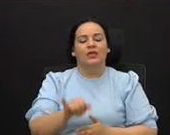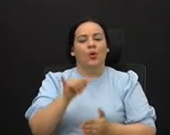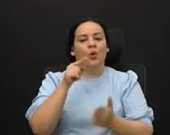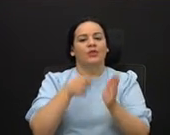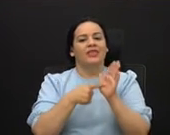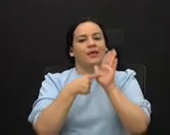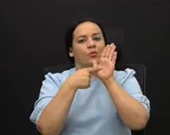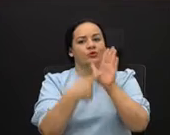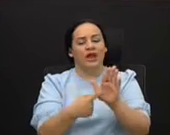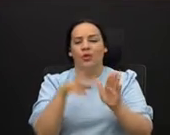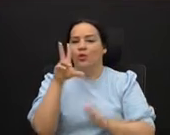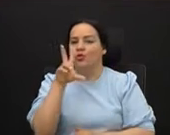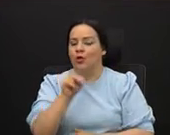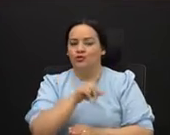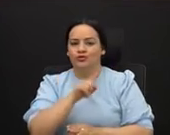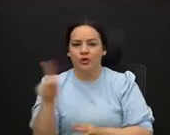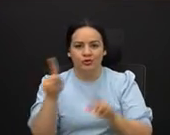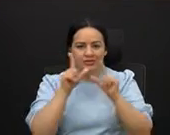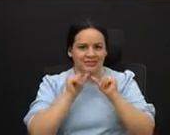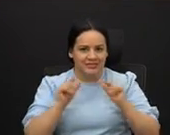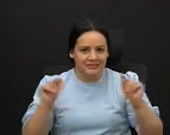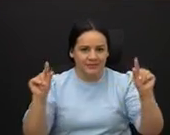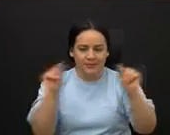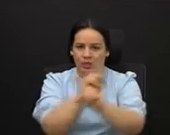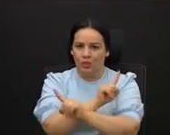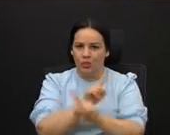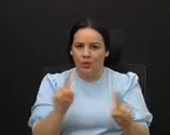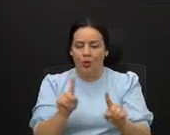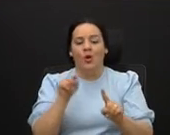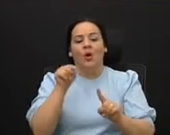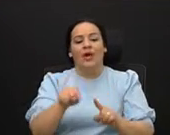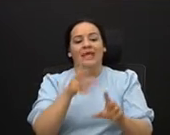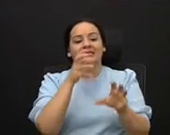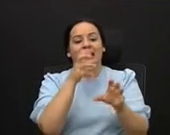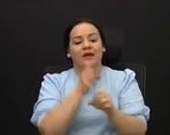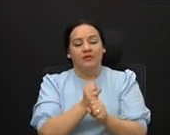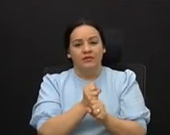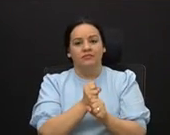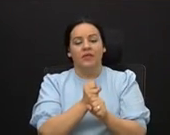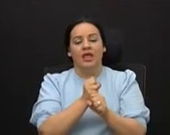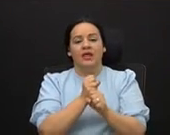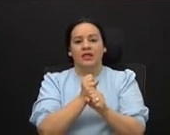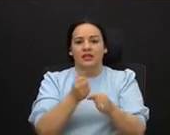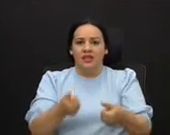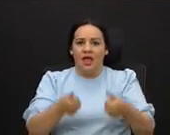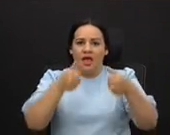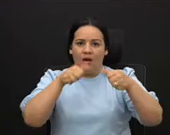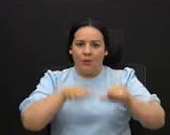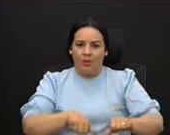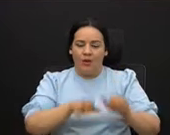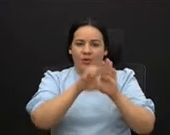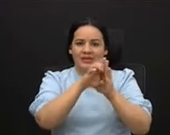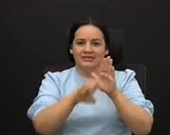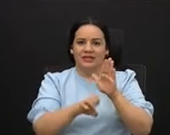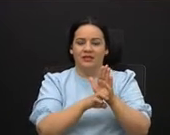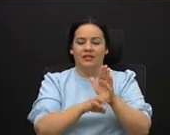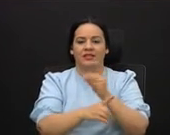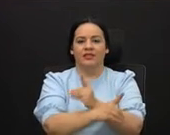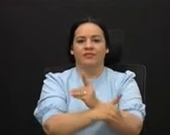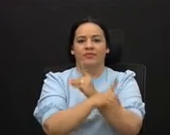está demostrado que se realizó apegado al Estatuto de la Defensoría